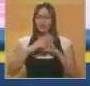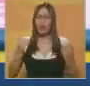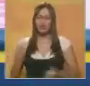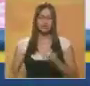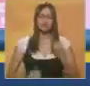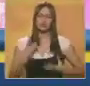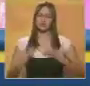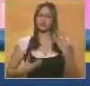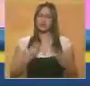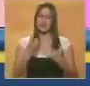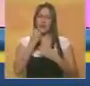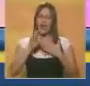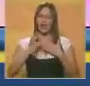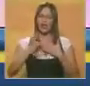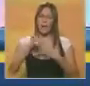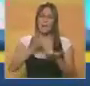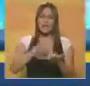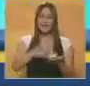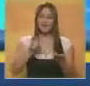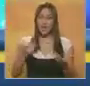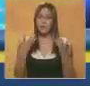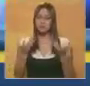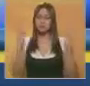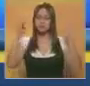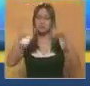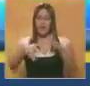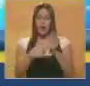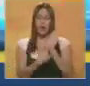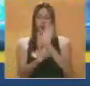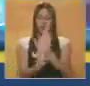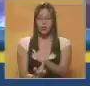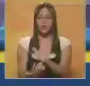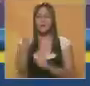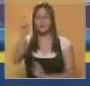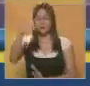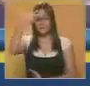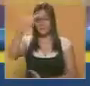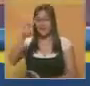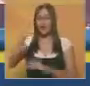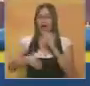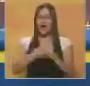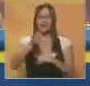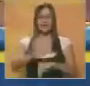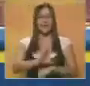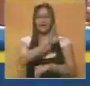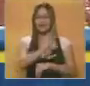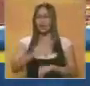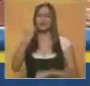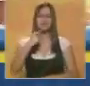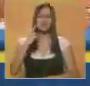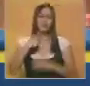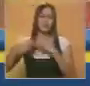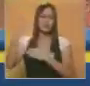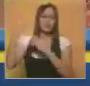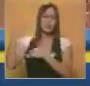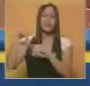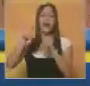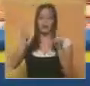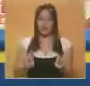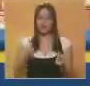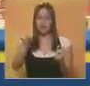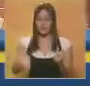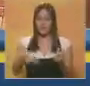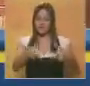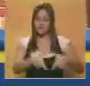energía contagiando a los miles de fanáticos durante un show en el que los mexicanos repasaron sus éxitos de siempre más los nuevos temas de su